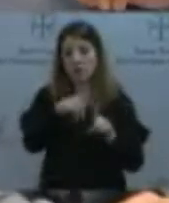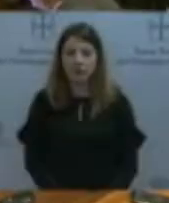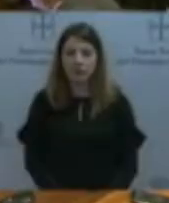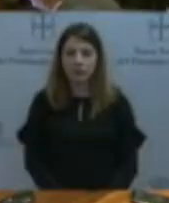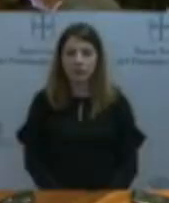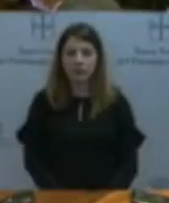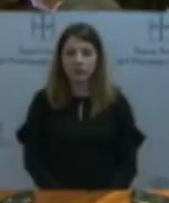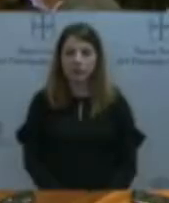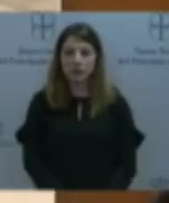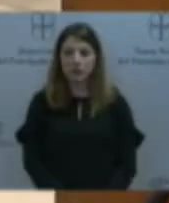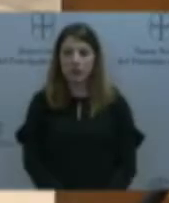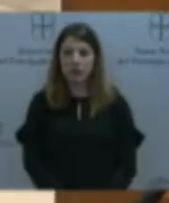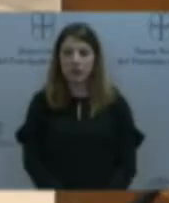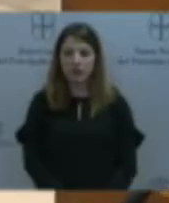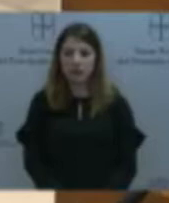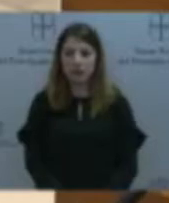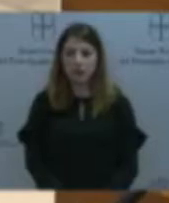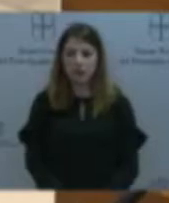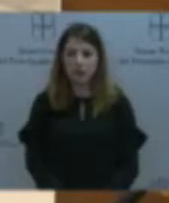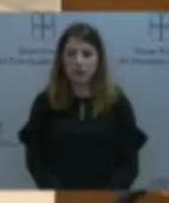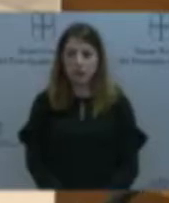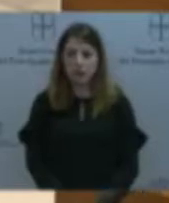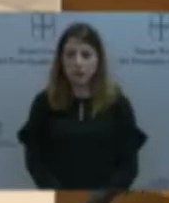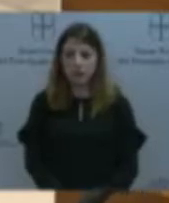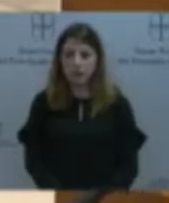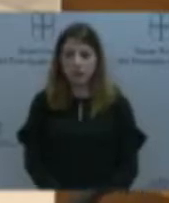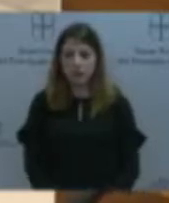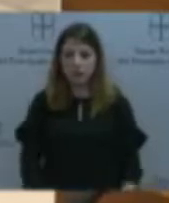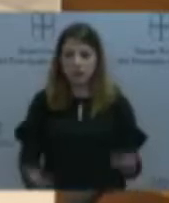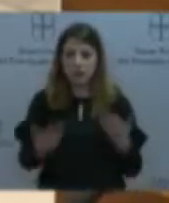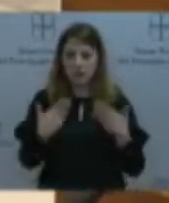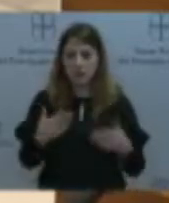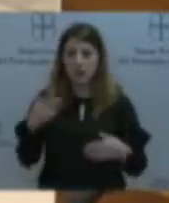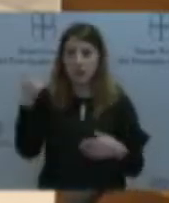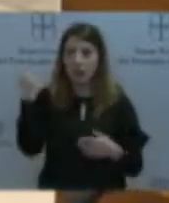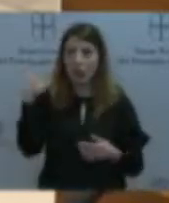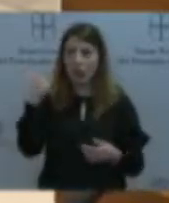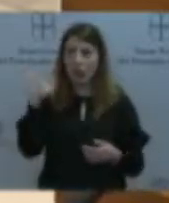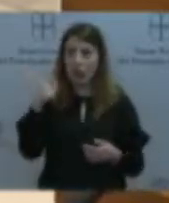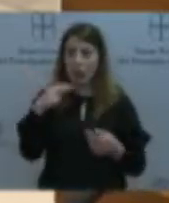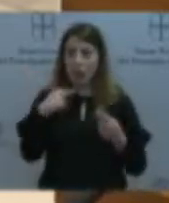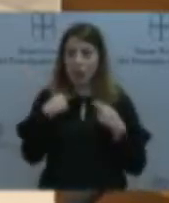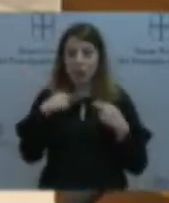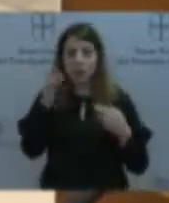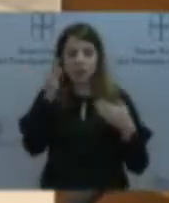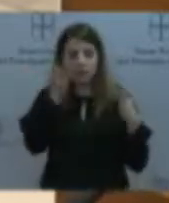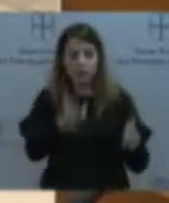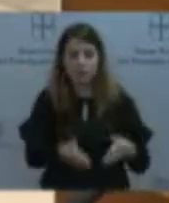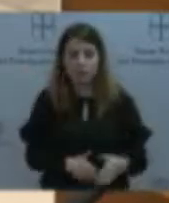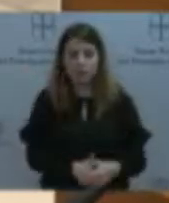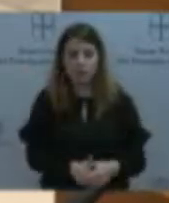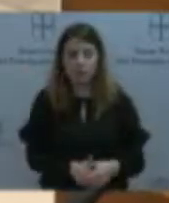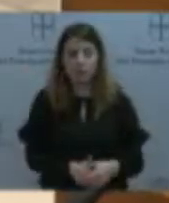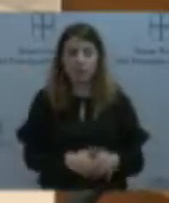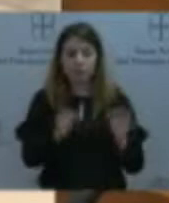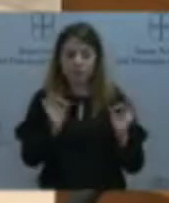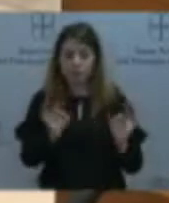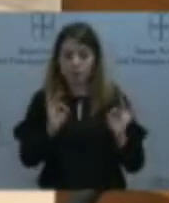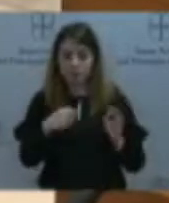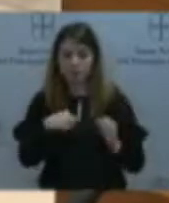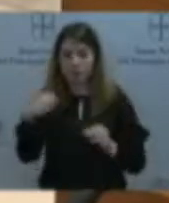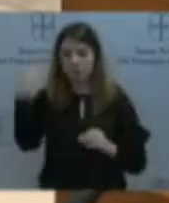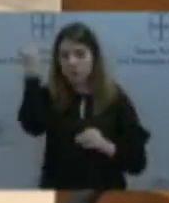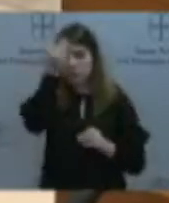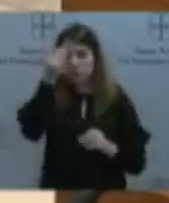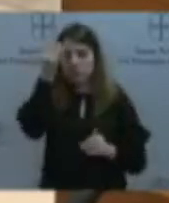irregularidades? Gracias, presidente. Señoría, en efecto, considero que el sistema, el procedimiento reglado que